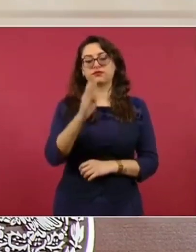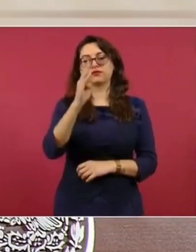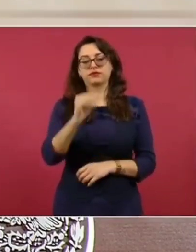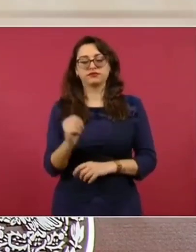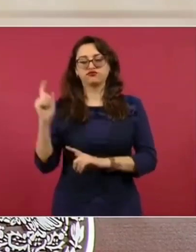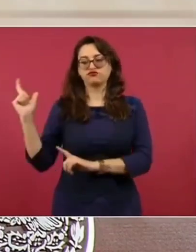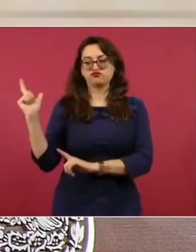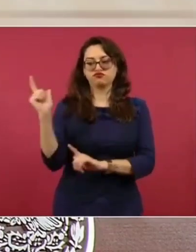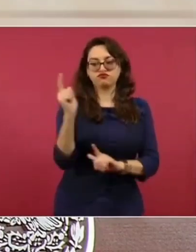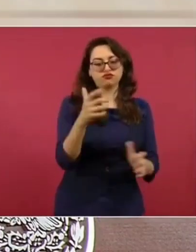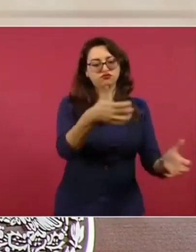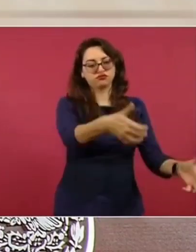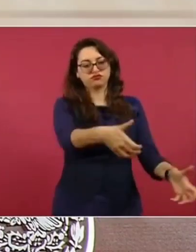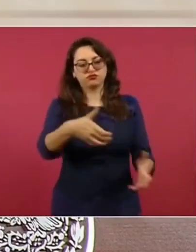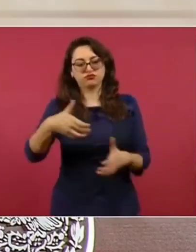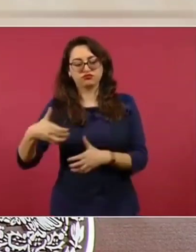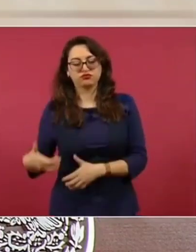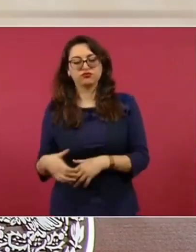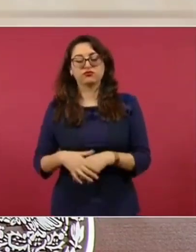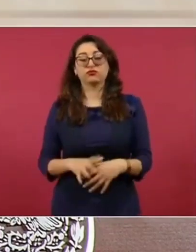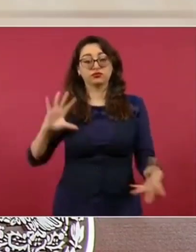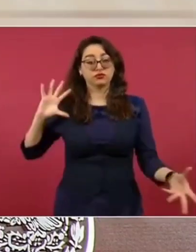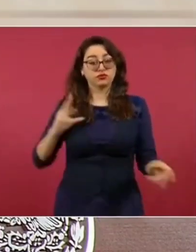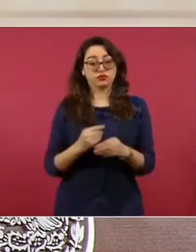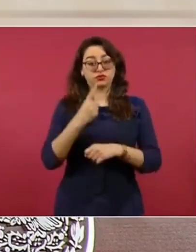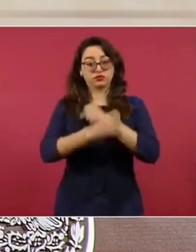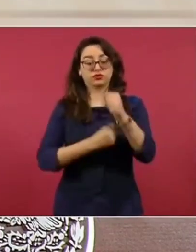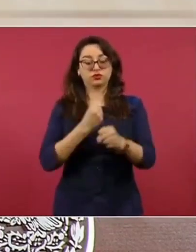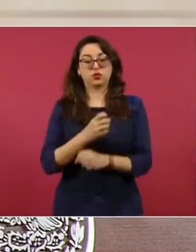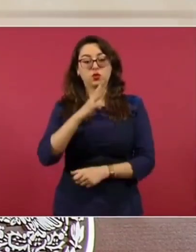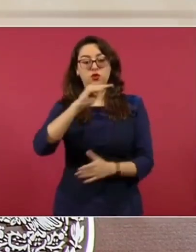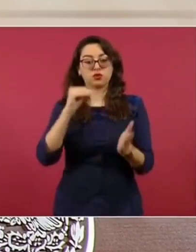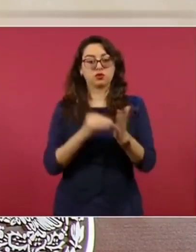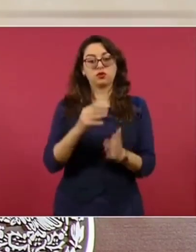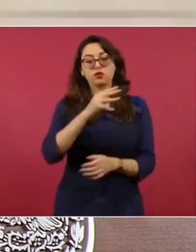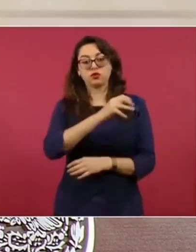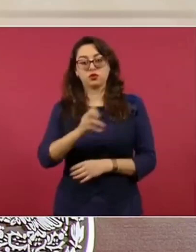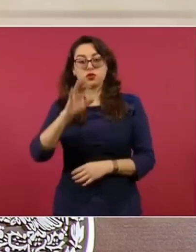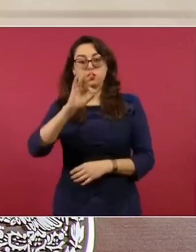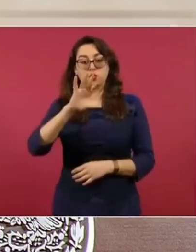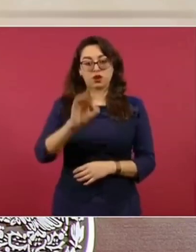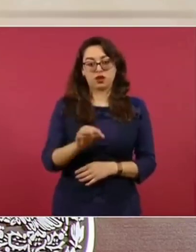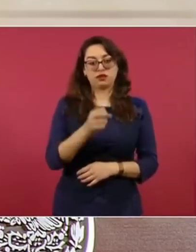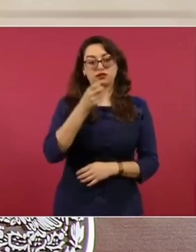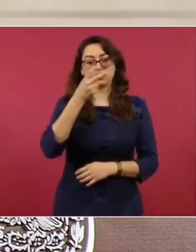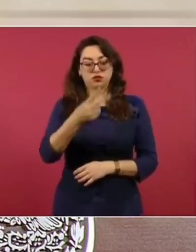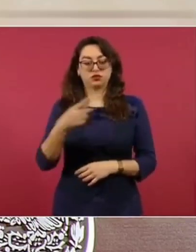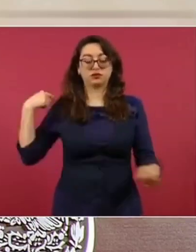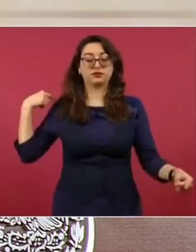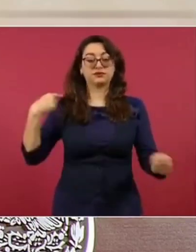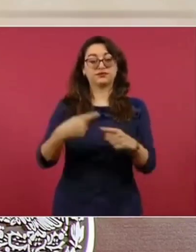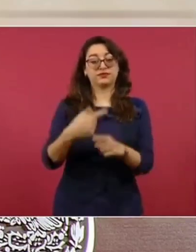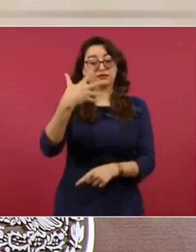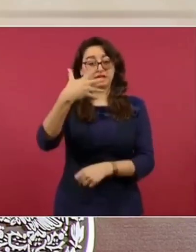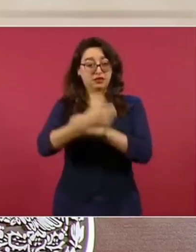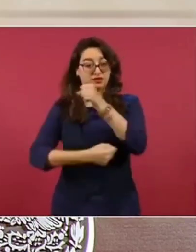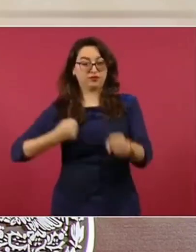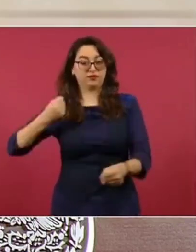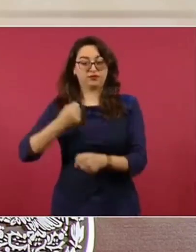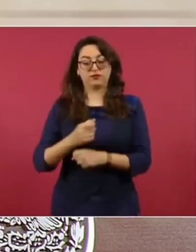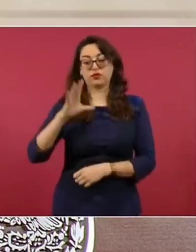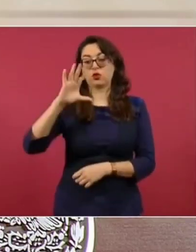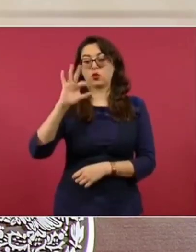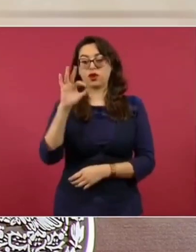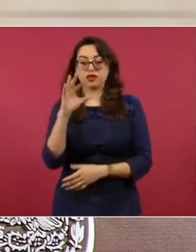en el presente año se han asegurado cuatro mil cuatrocientas cuarenta y dos y durante la administración cuarenta mil